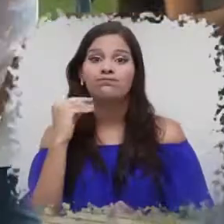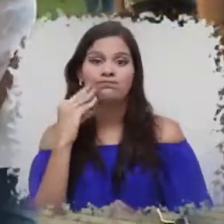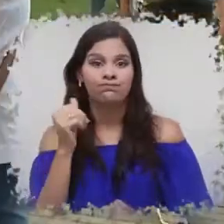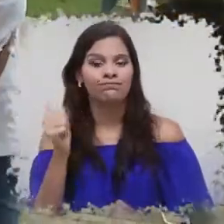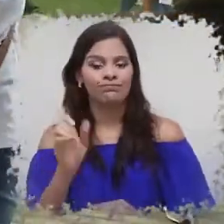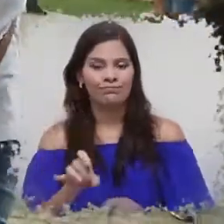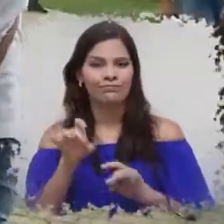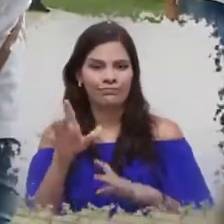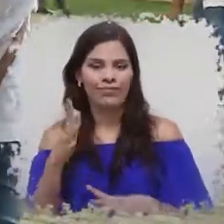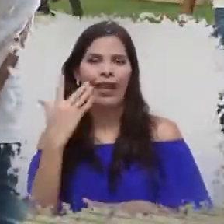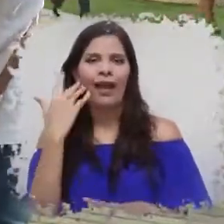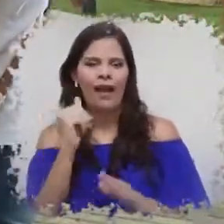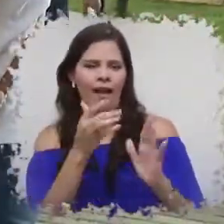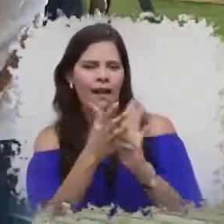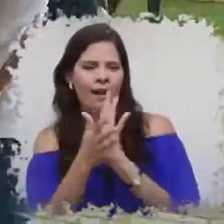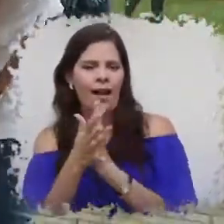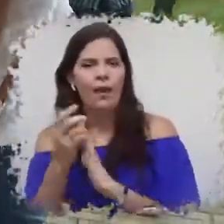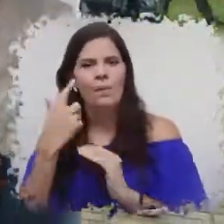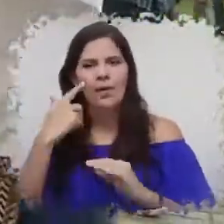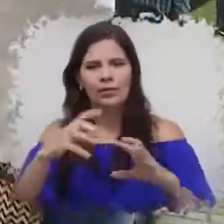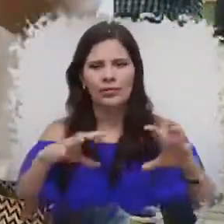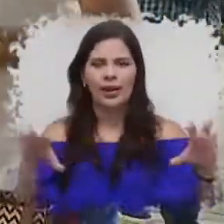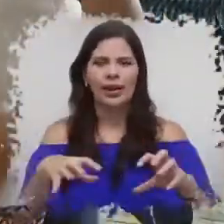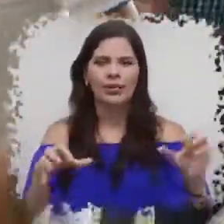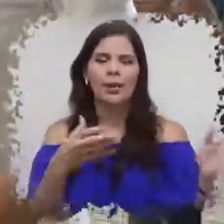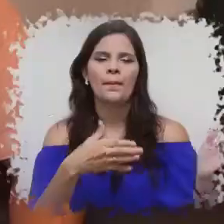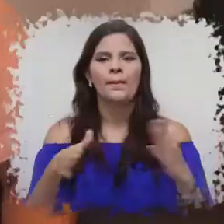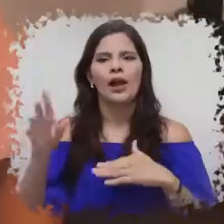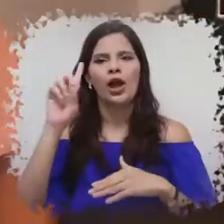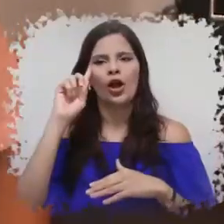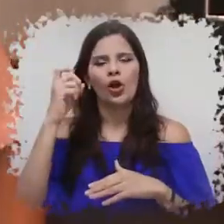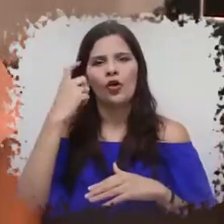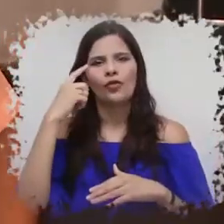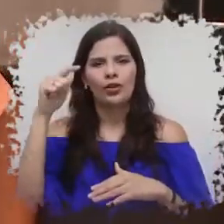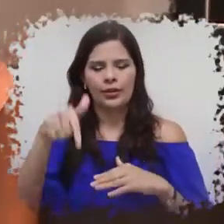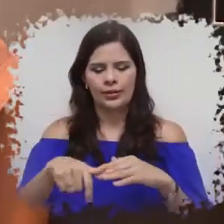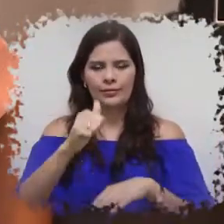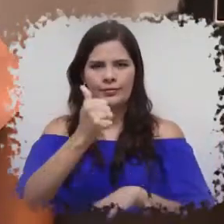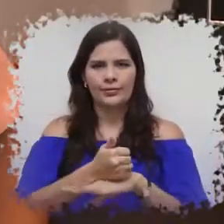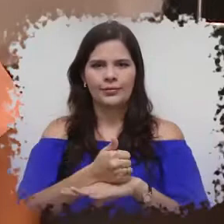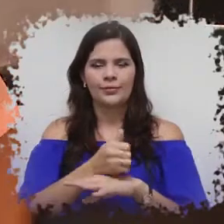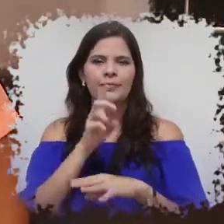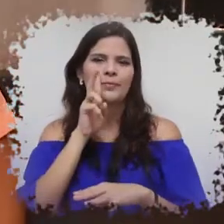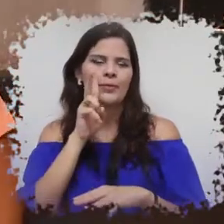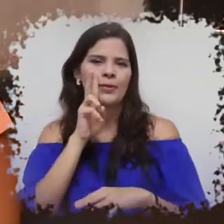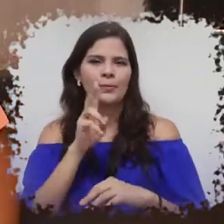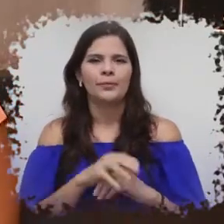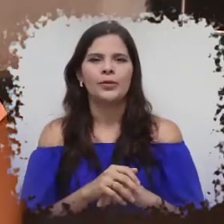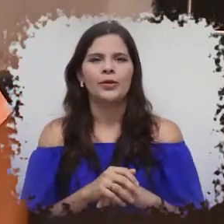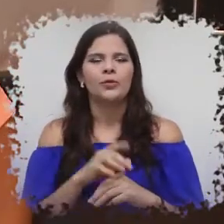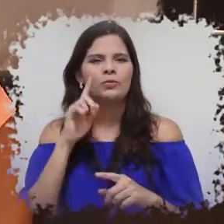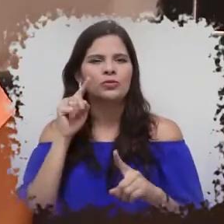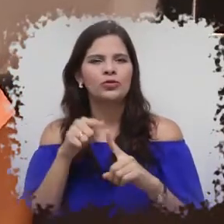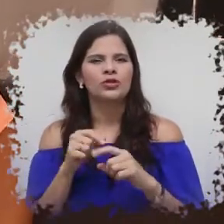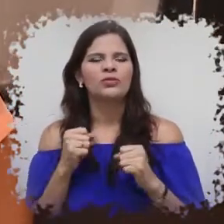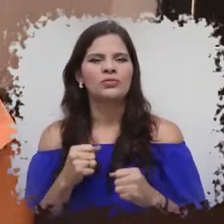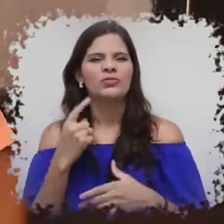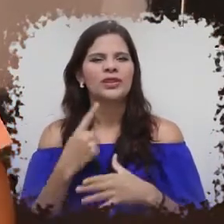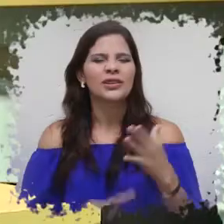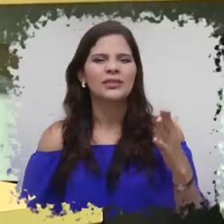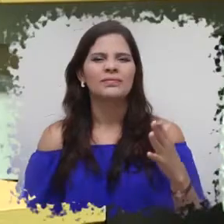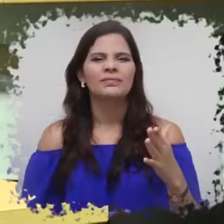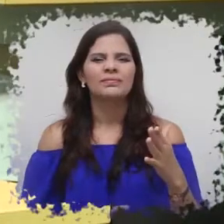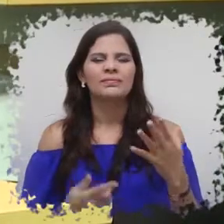Rafael Celedón, responde a las acciones emprendidas en el plan de gobierno de nuestro rector Pablo Vera Salazar, con el firme propósito